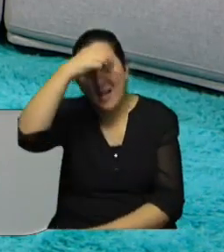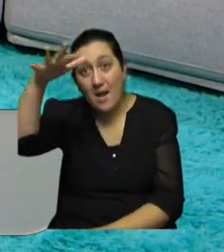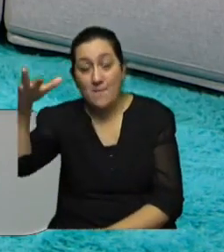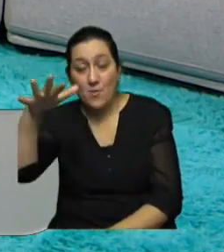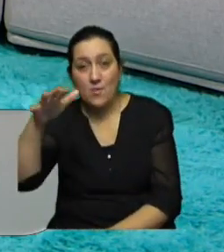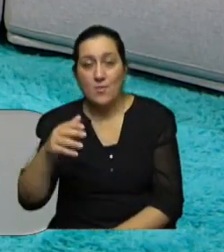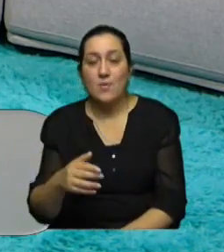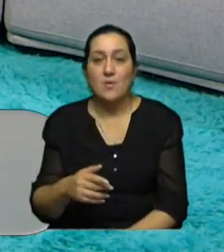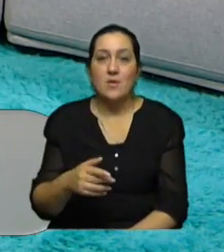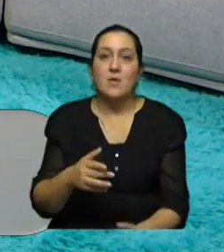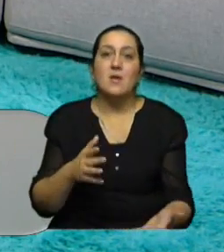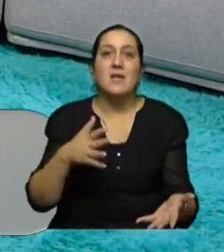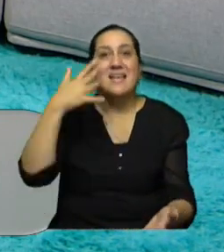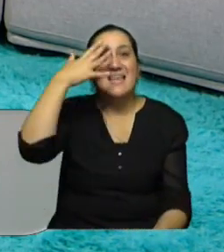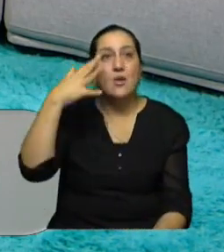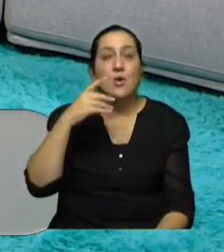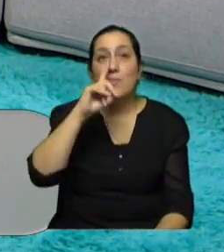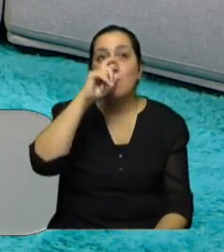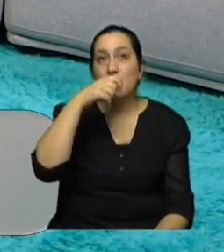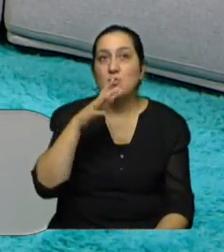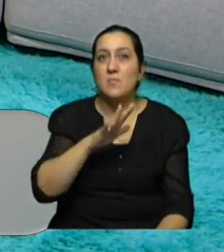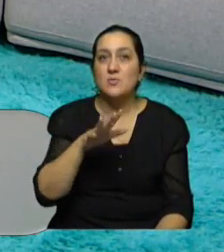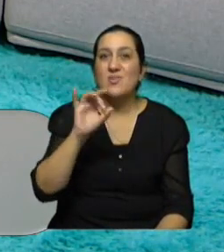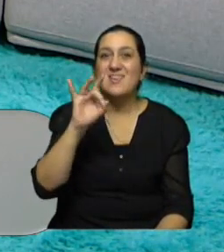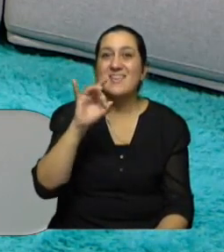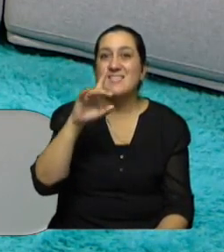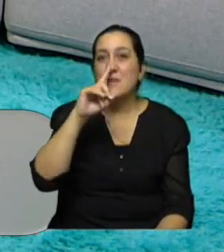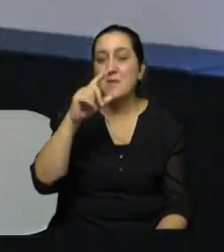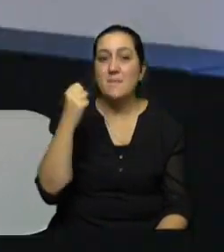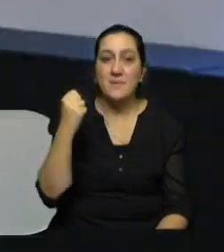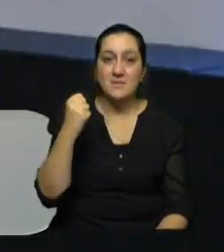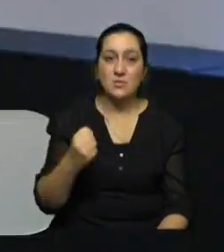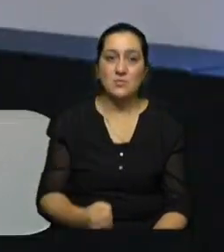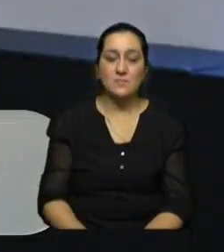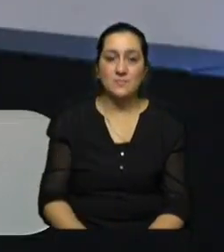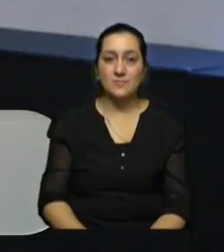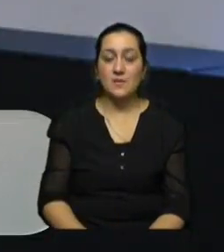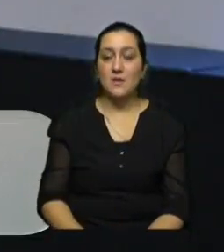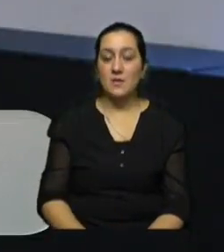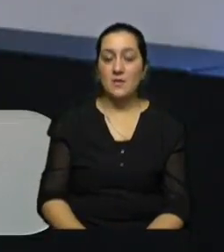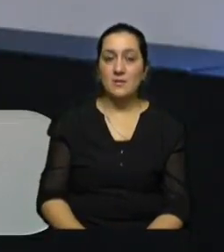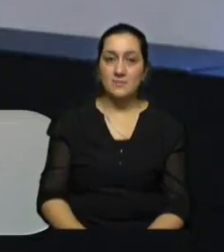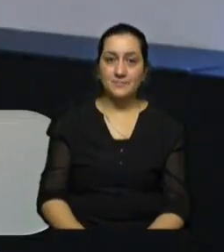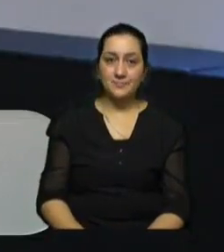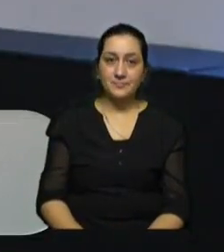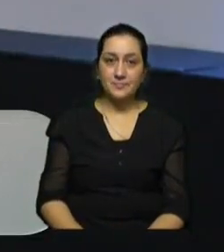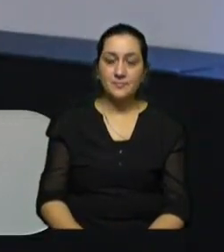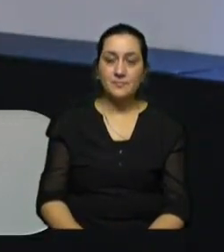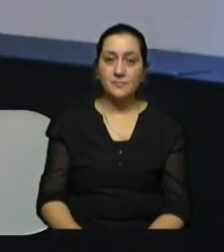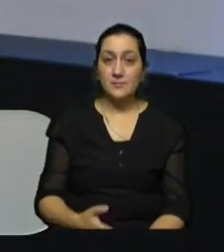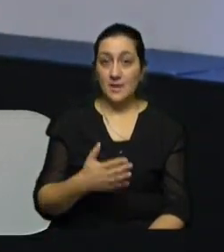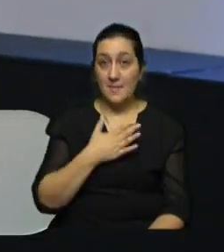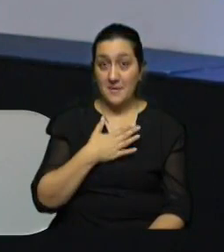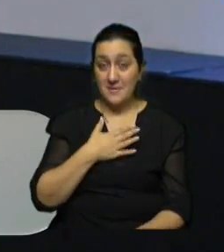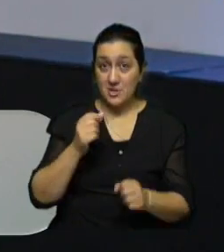caso de Montevideo ronda los 15.000 pesos, sí. Por eso, pero a cualquiera le... Bueno, a nosotros, por lo menos, a mí me